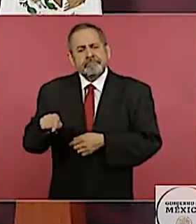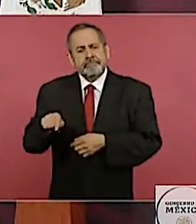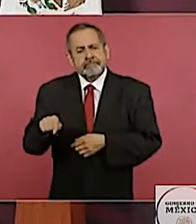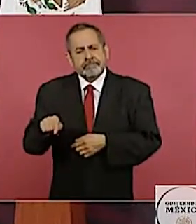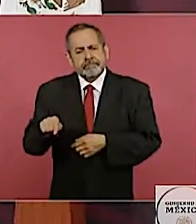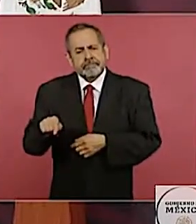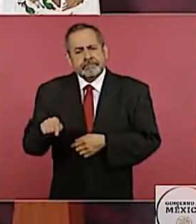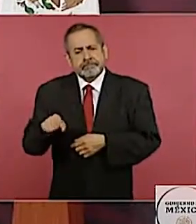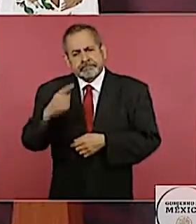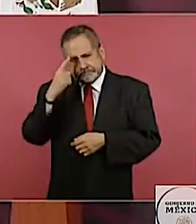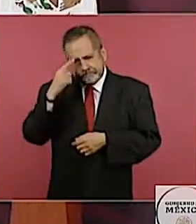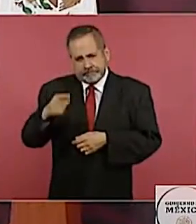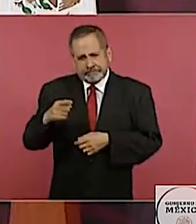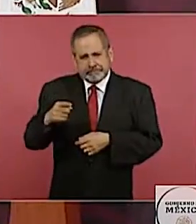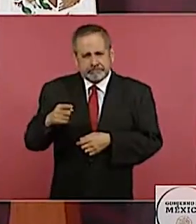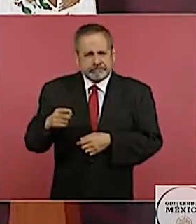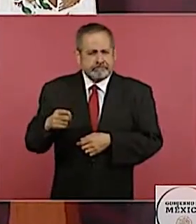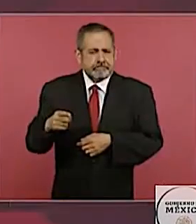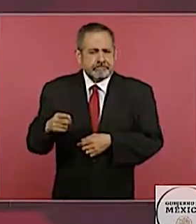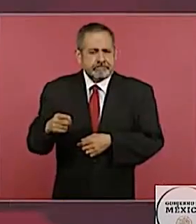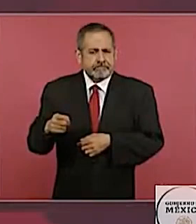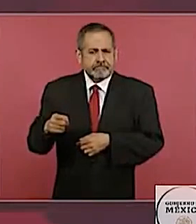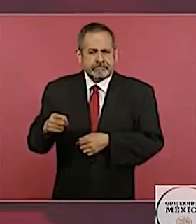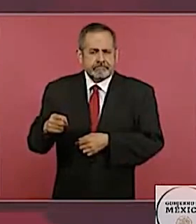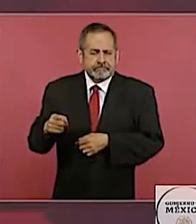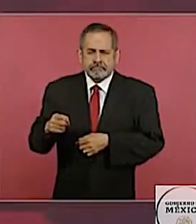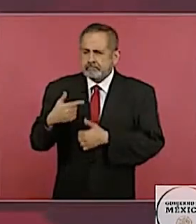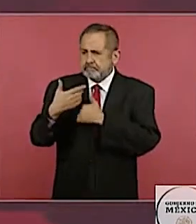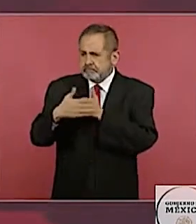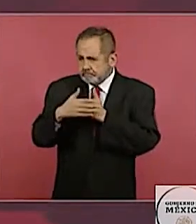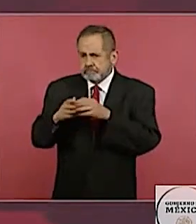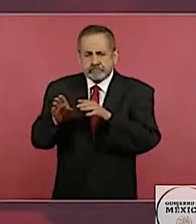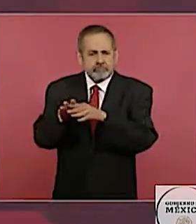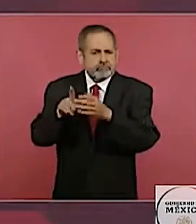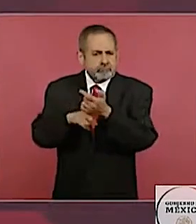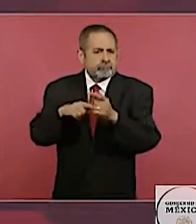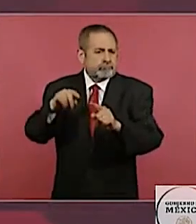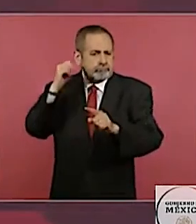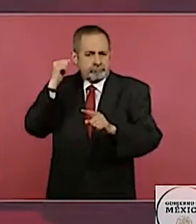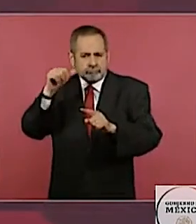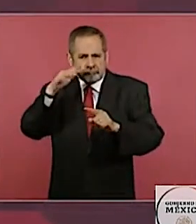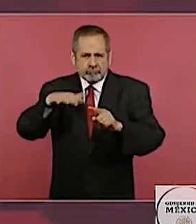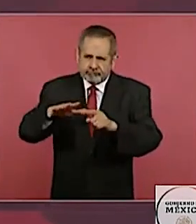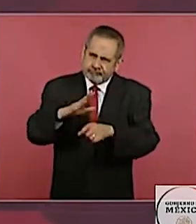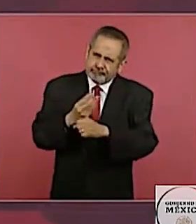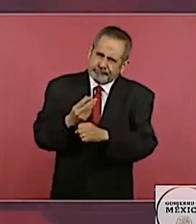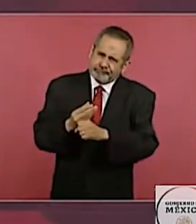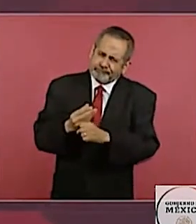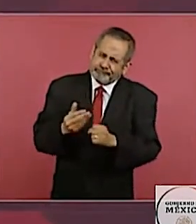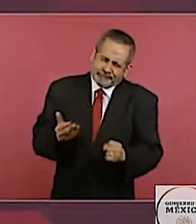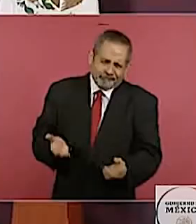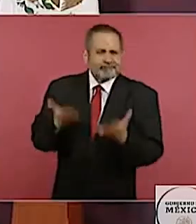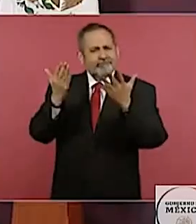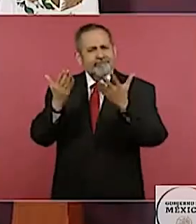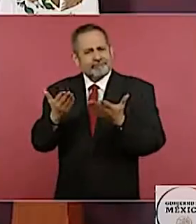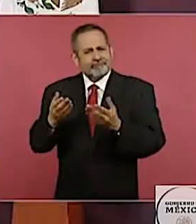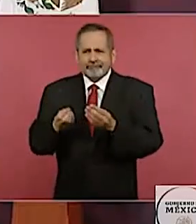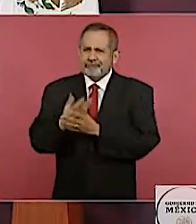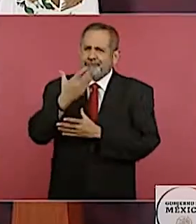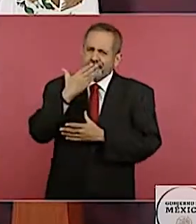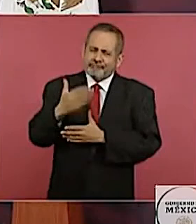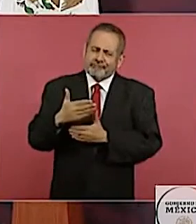seguir poniendo de pie a Acapulco lo vamos a lograr Muy pronto muy